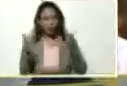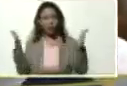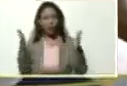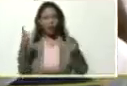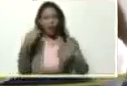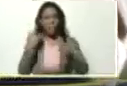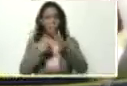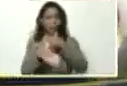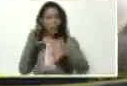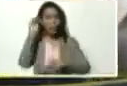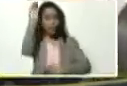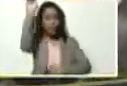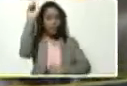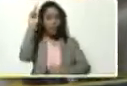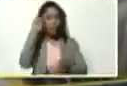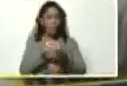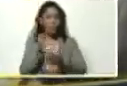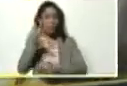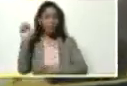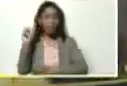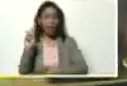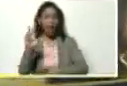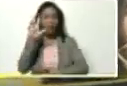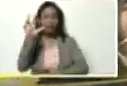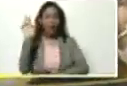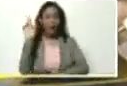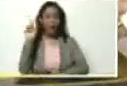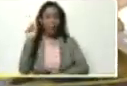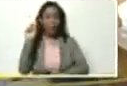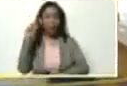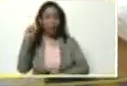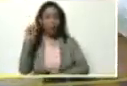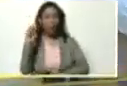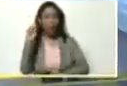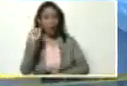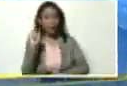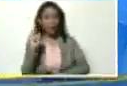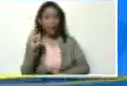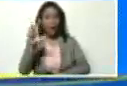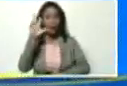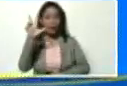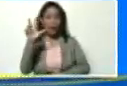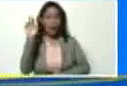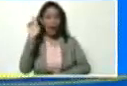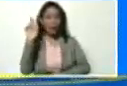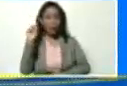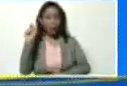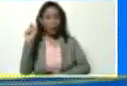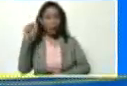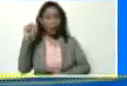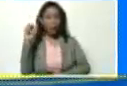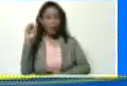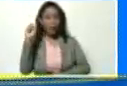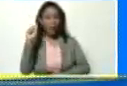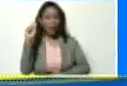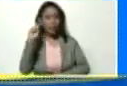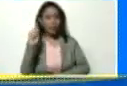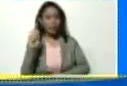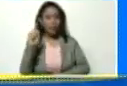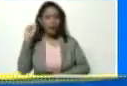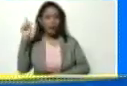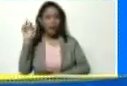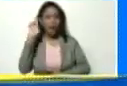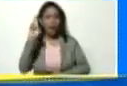2030, ¿verdad? En las 3R.net, ¿ustedes han escuchado de eso? Las 3R.net, la R